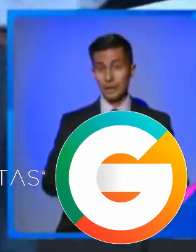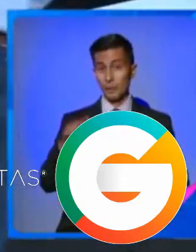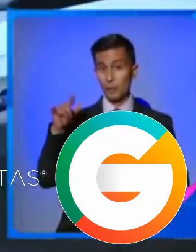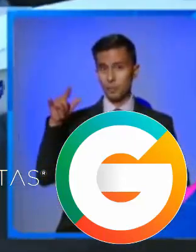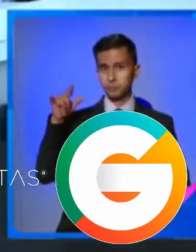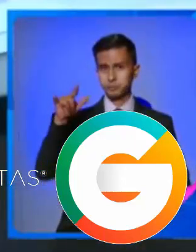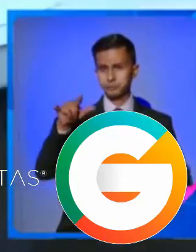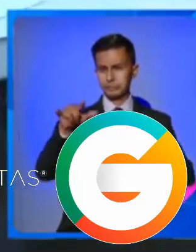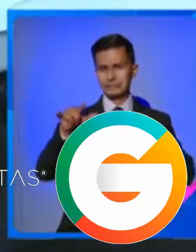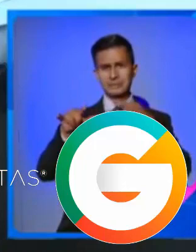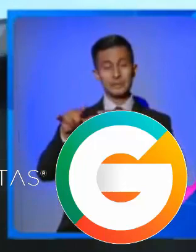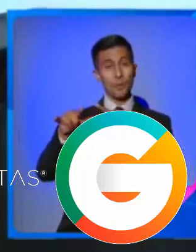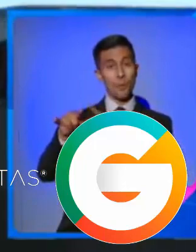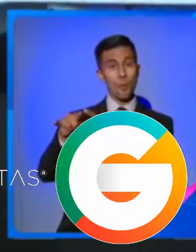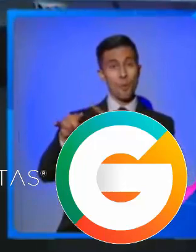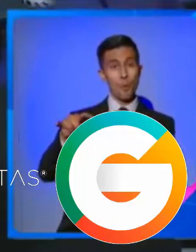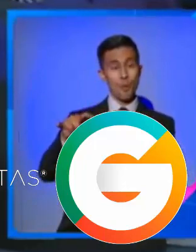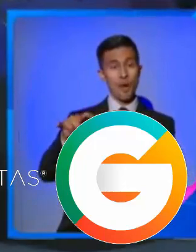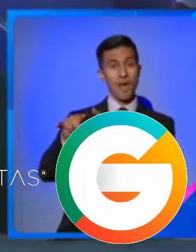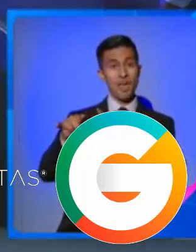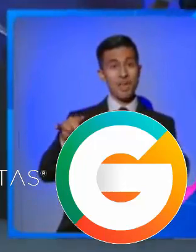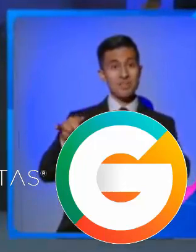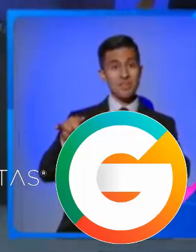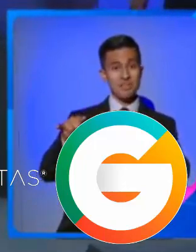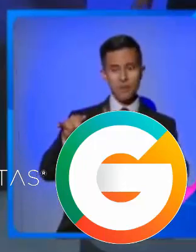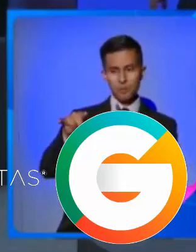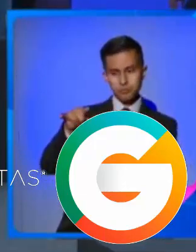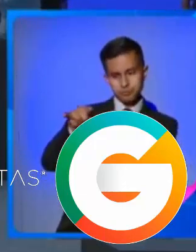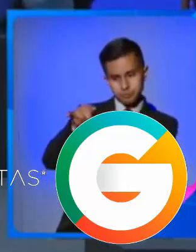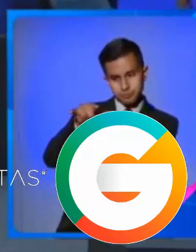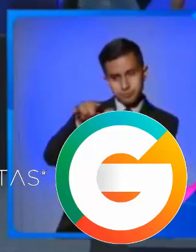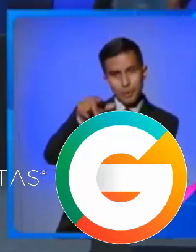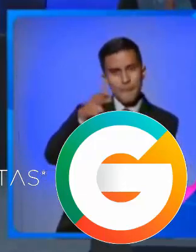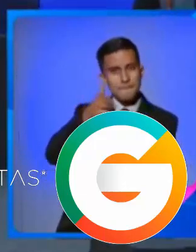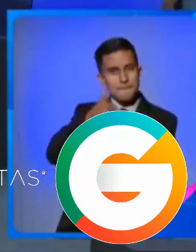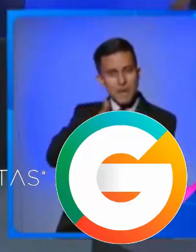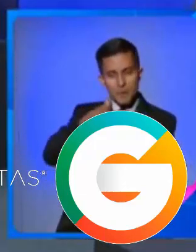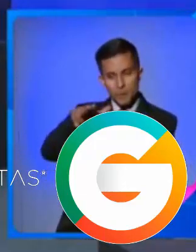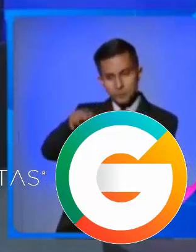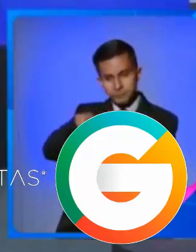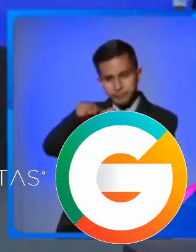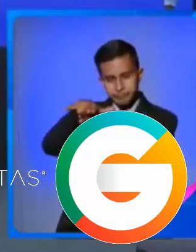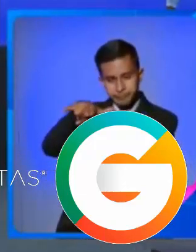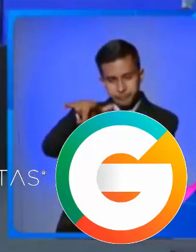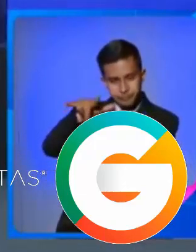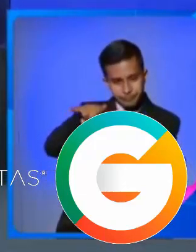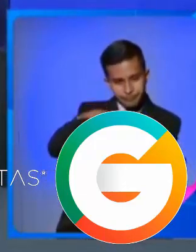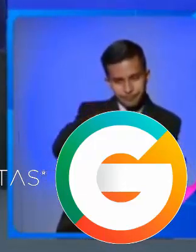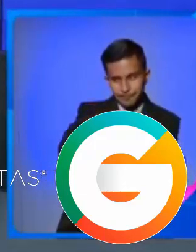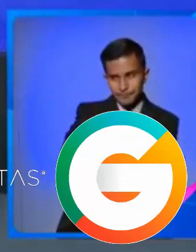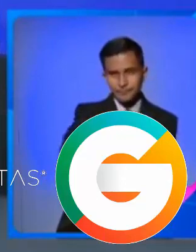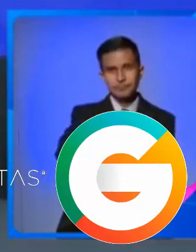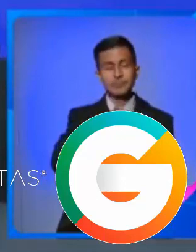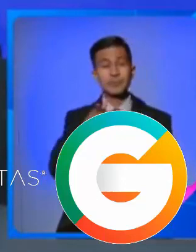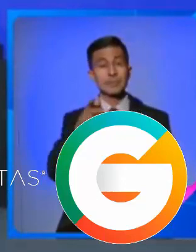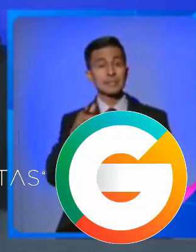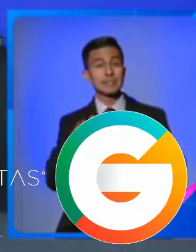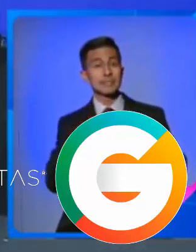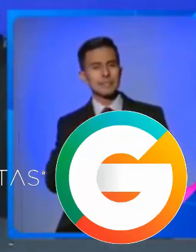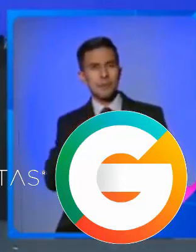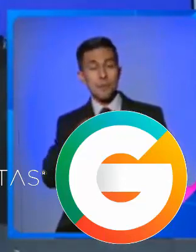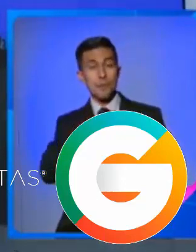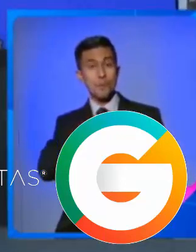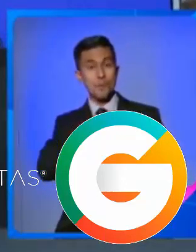equipada con una cámara de alta resolución. Una cámara de alta resolución que puede hacer